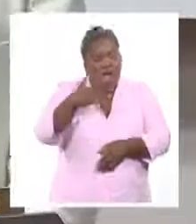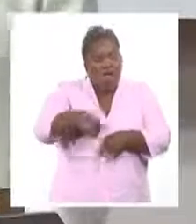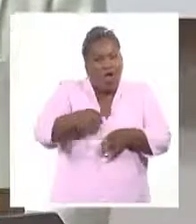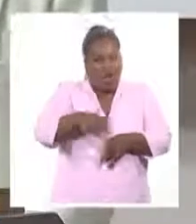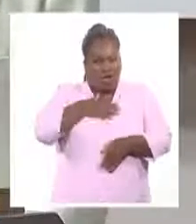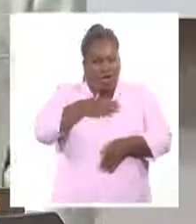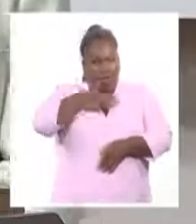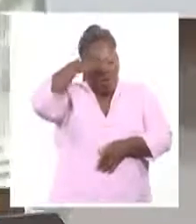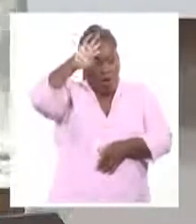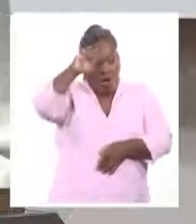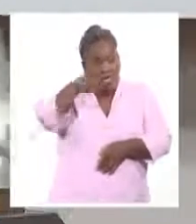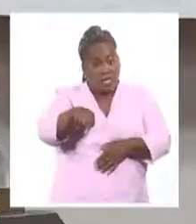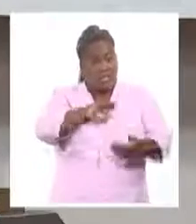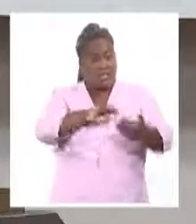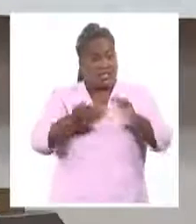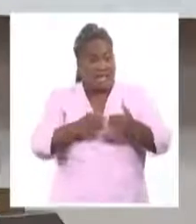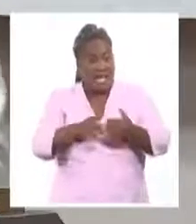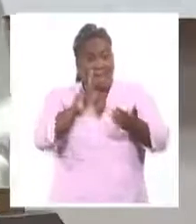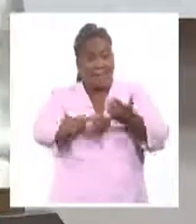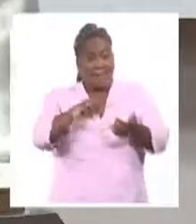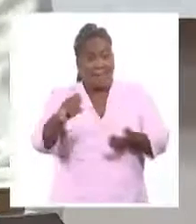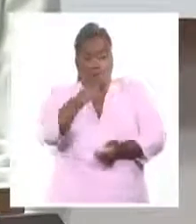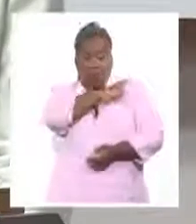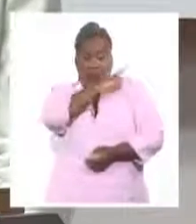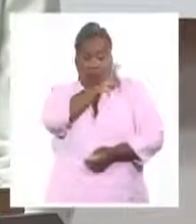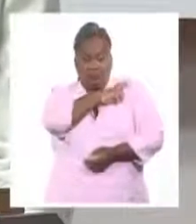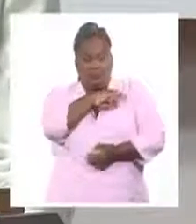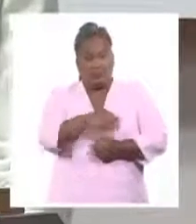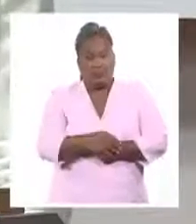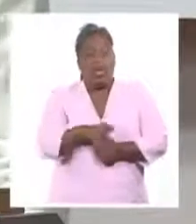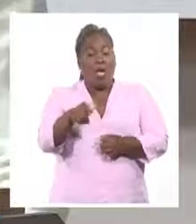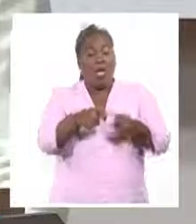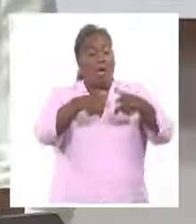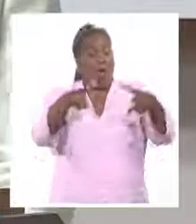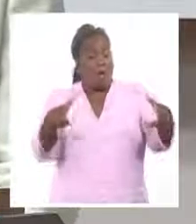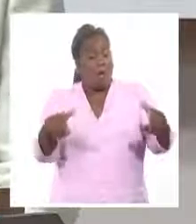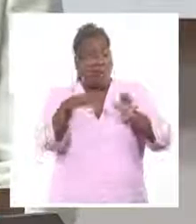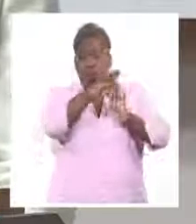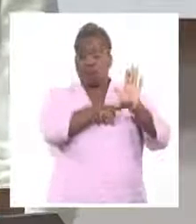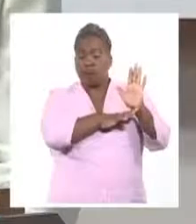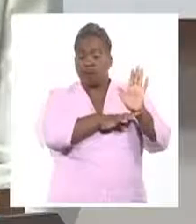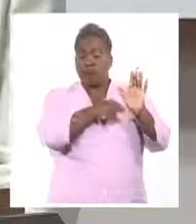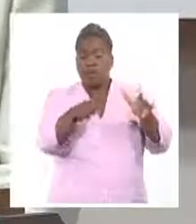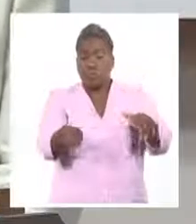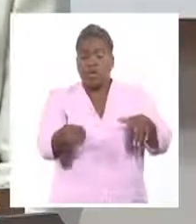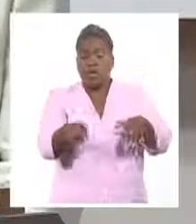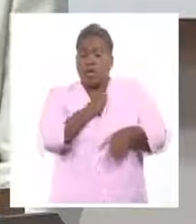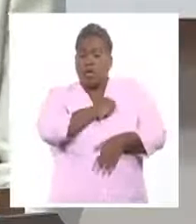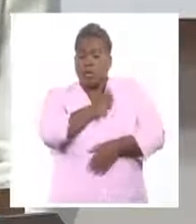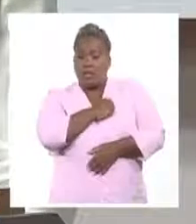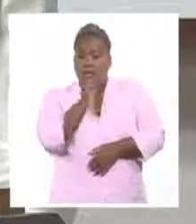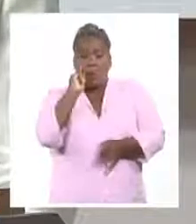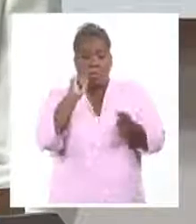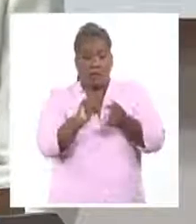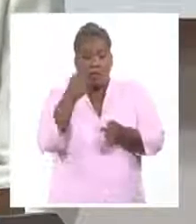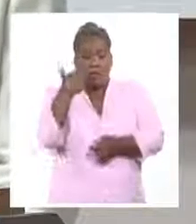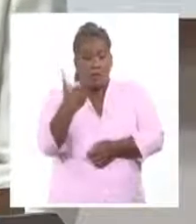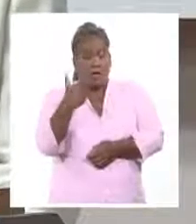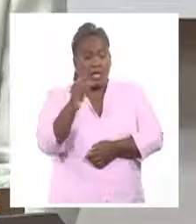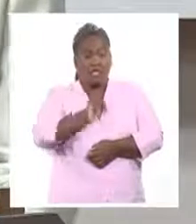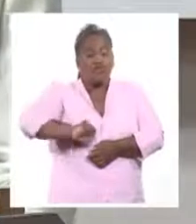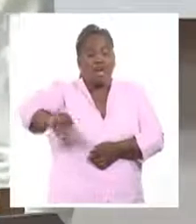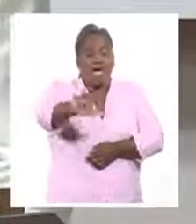y la dirección del partido con muchos de ustedes. Es amplio, abarcador, ambicioso, pero es preciso